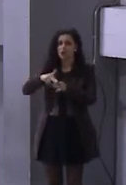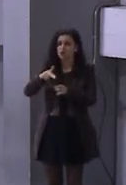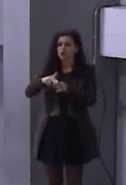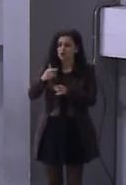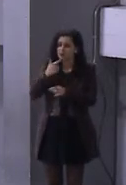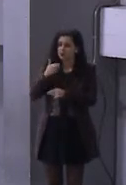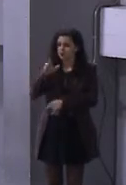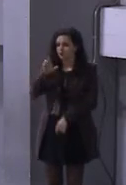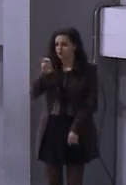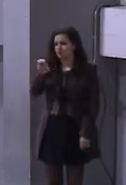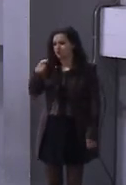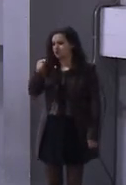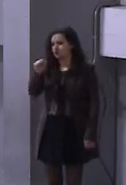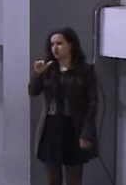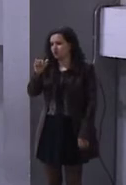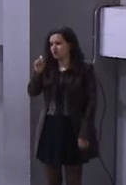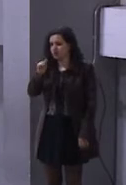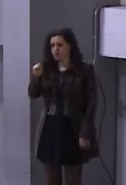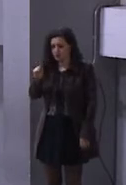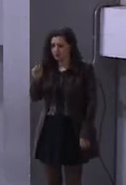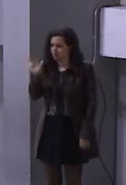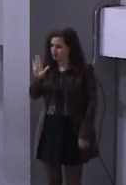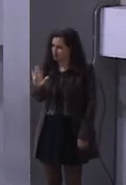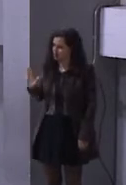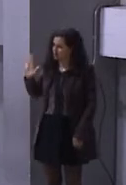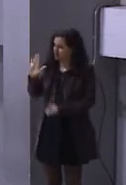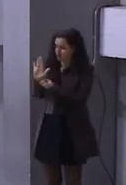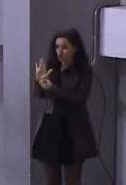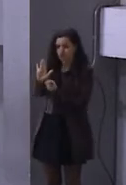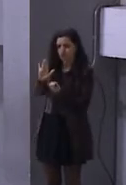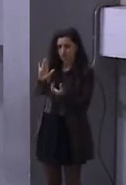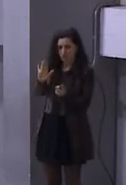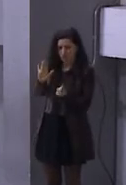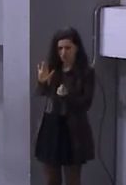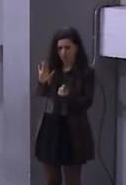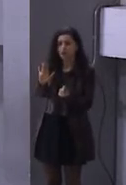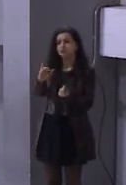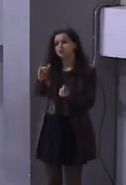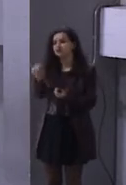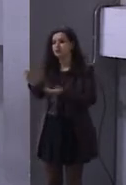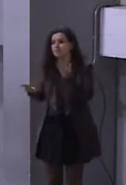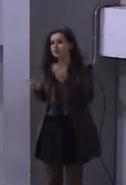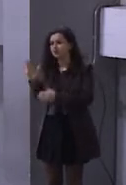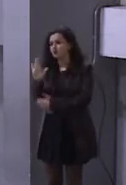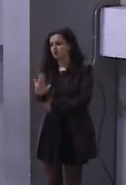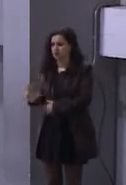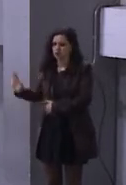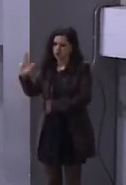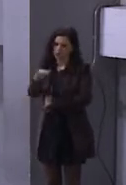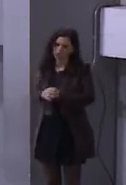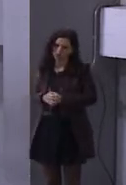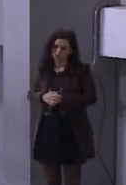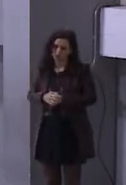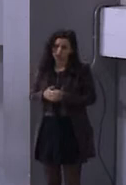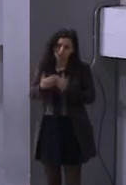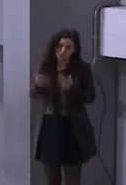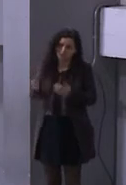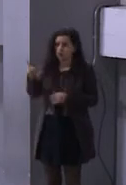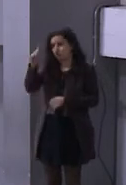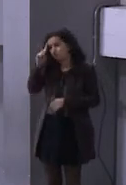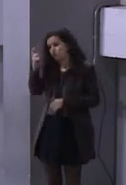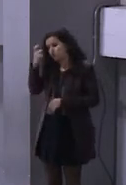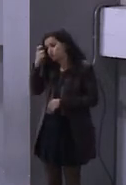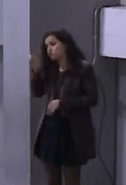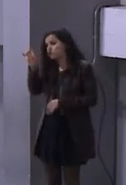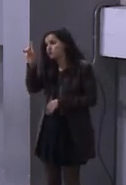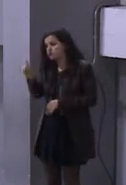quedaron incorporados en el acuerdo, dependen de los departamentos. Es decir, si son los gobernadores los que dan